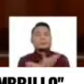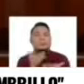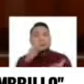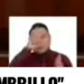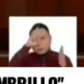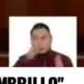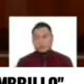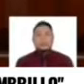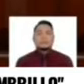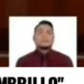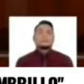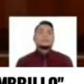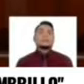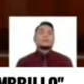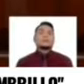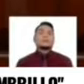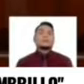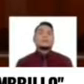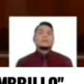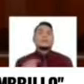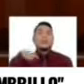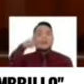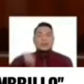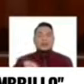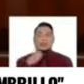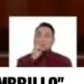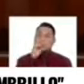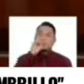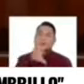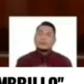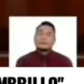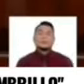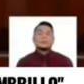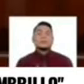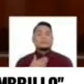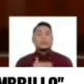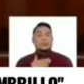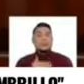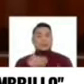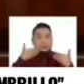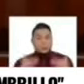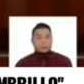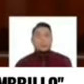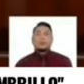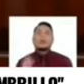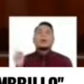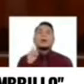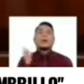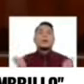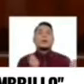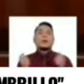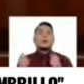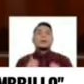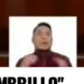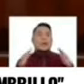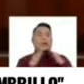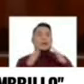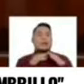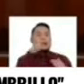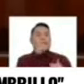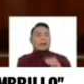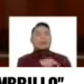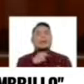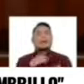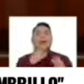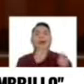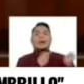nuestro país ha crecido como los cachos de robot in soy hijo de este perú me siento orgulloso de ser hombre de campo